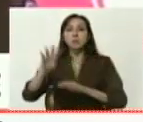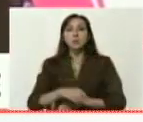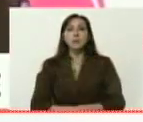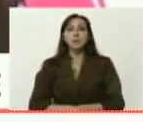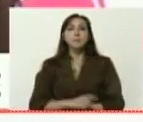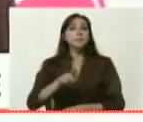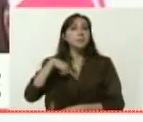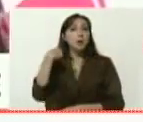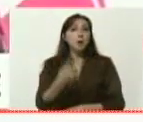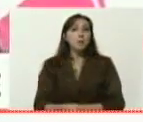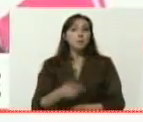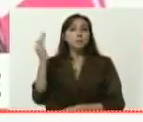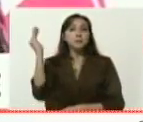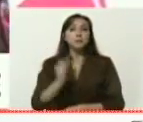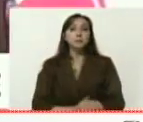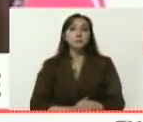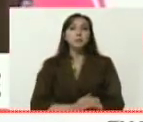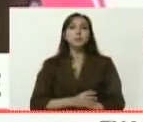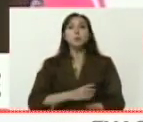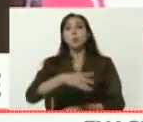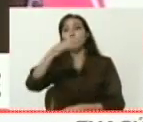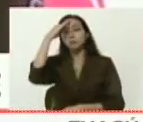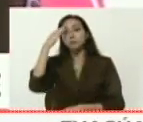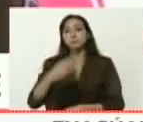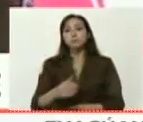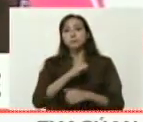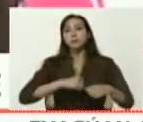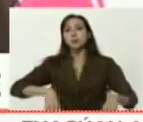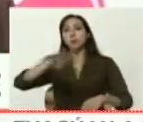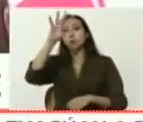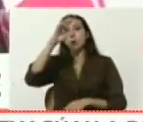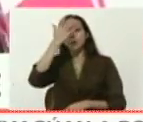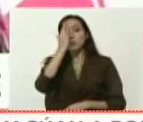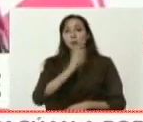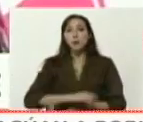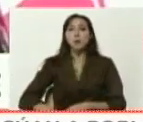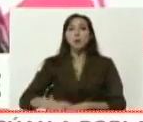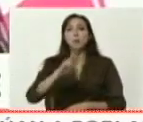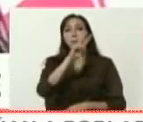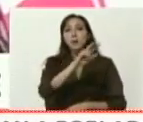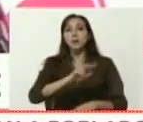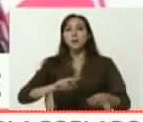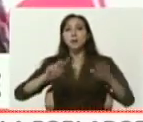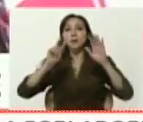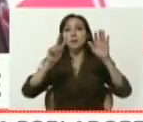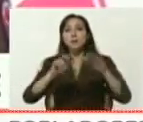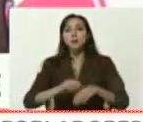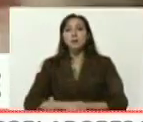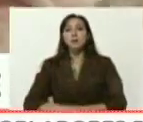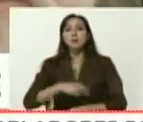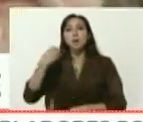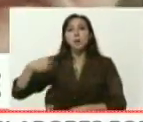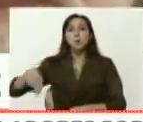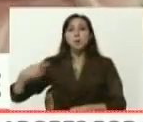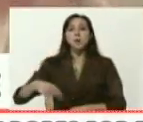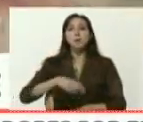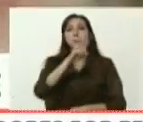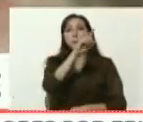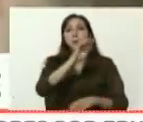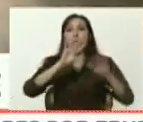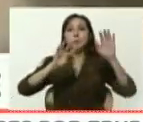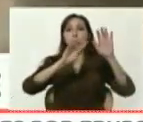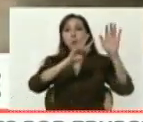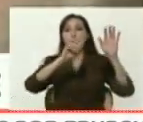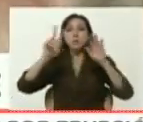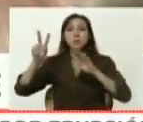la reacción militar el 4 de febrero y el 27 de noviembre de 1992, que